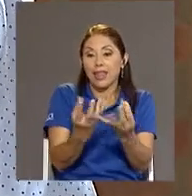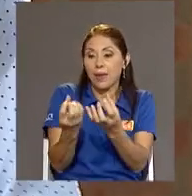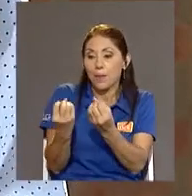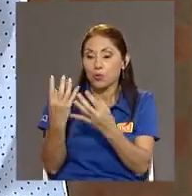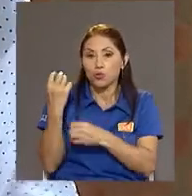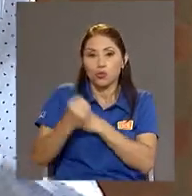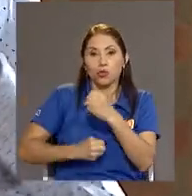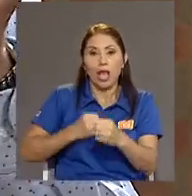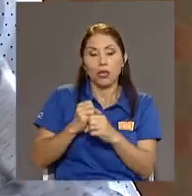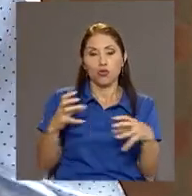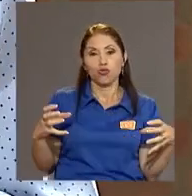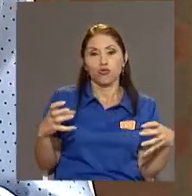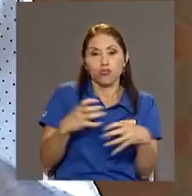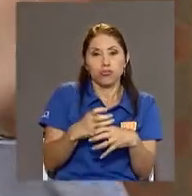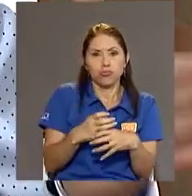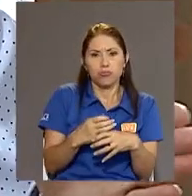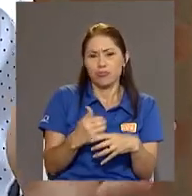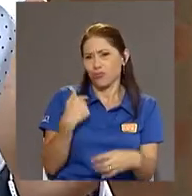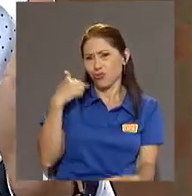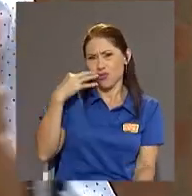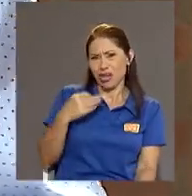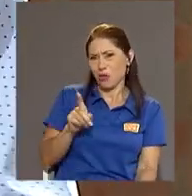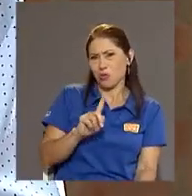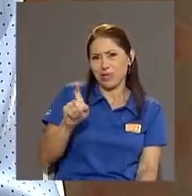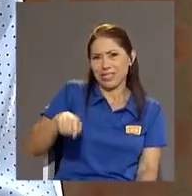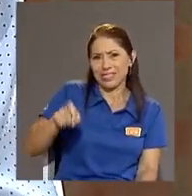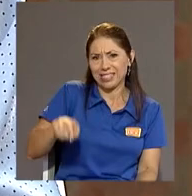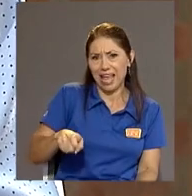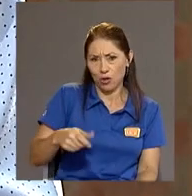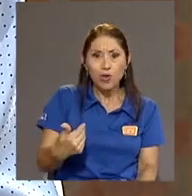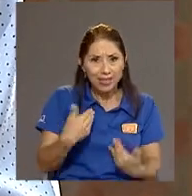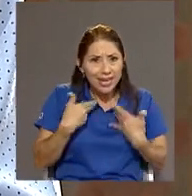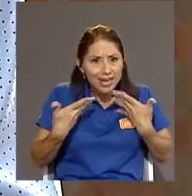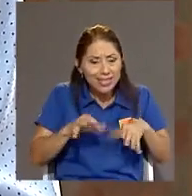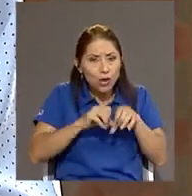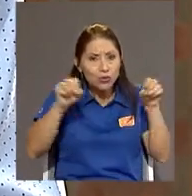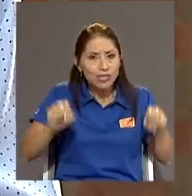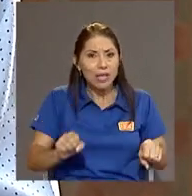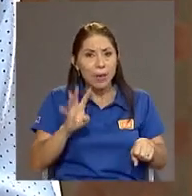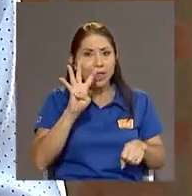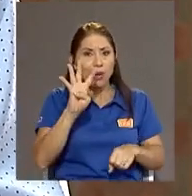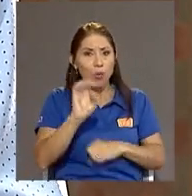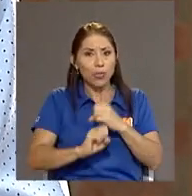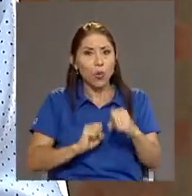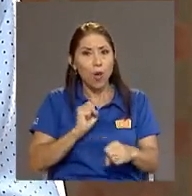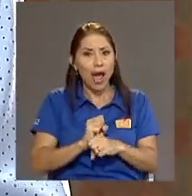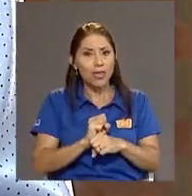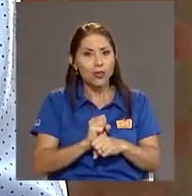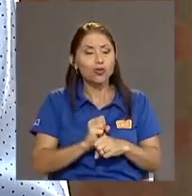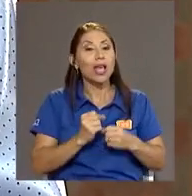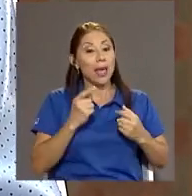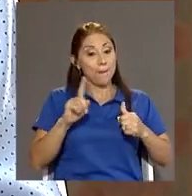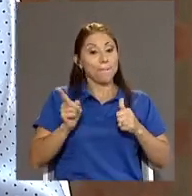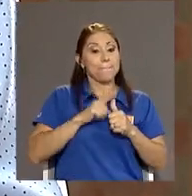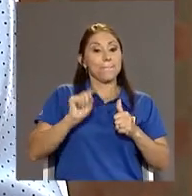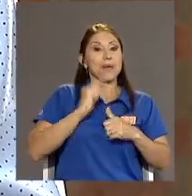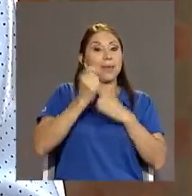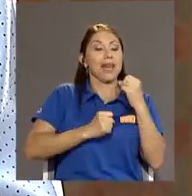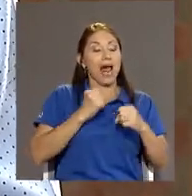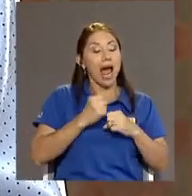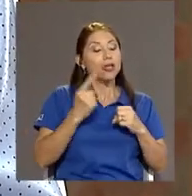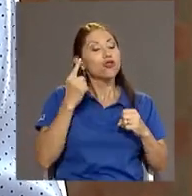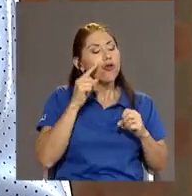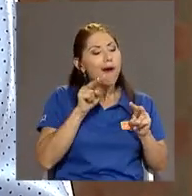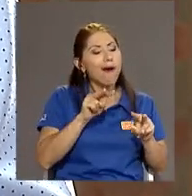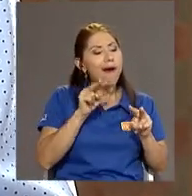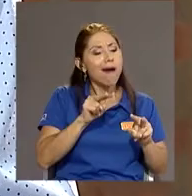hecho, el tener un esquema de 4 años permite determinar en un año cuánto se debe invertir o cuánto se debe gastar